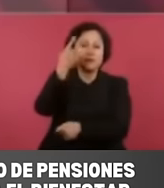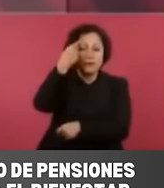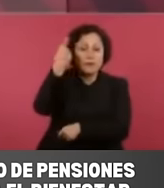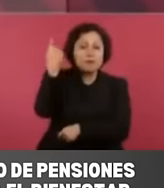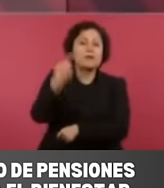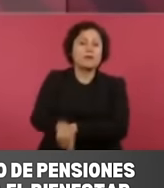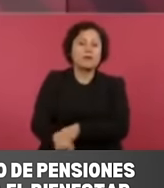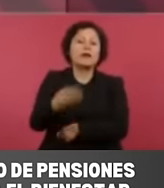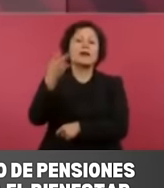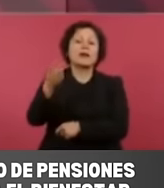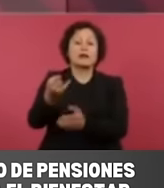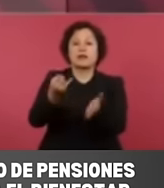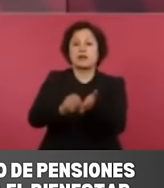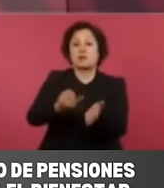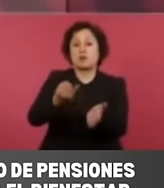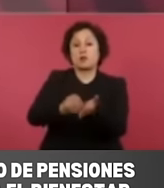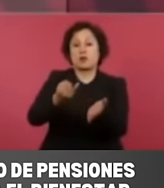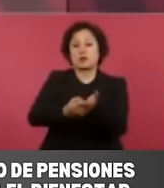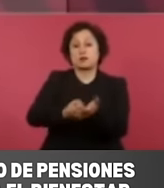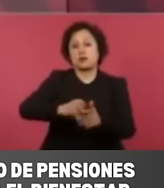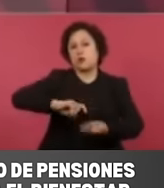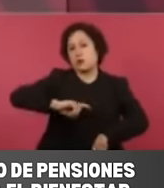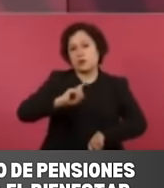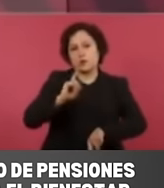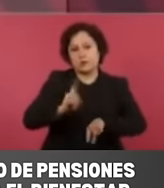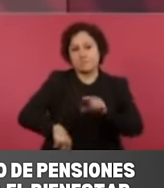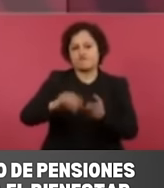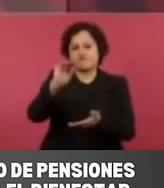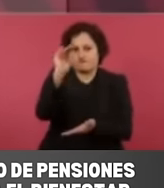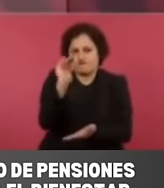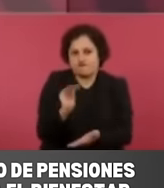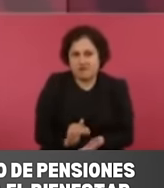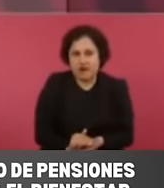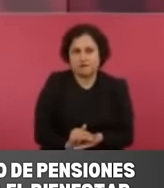el monto en el cobro de las comisiones,